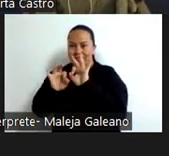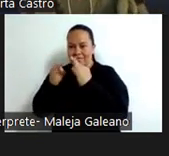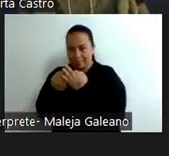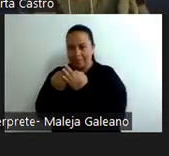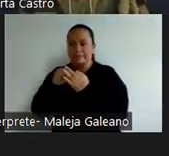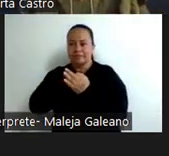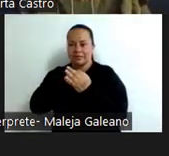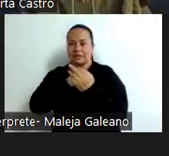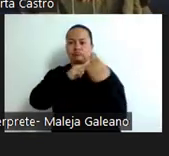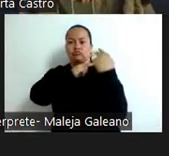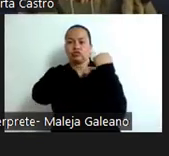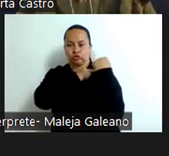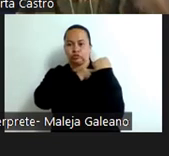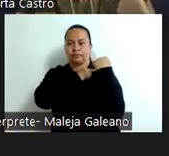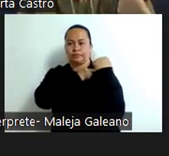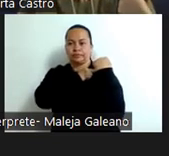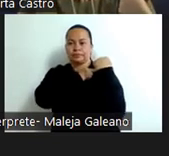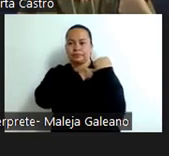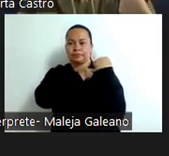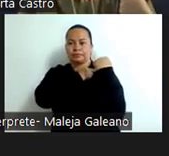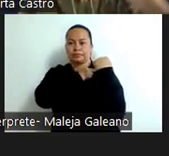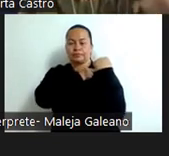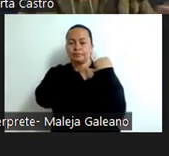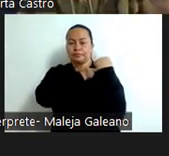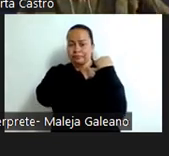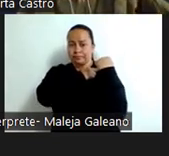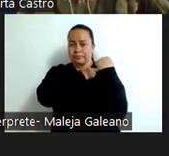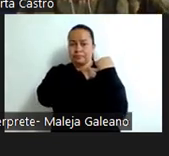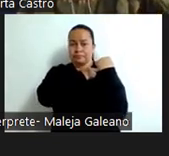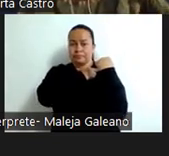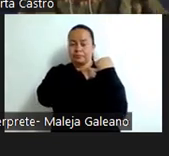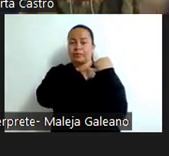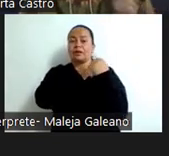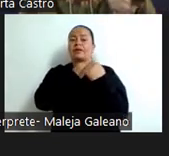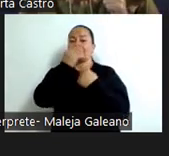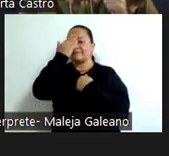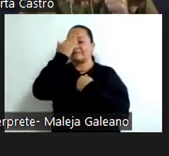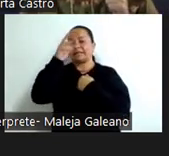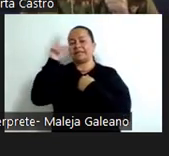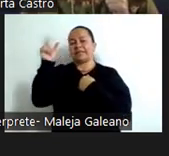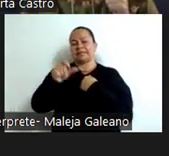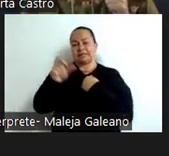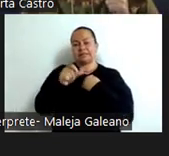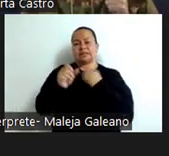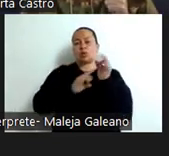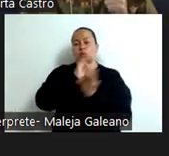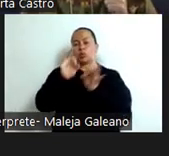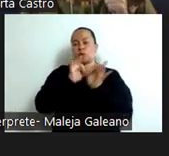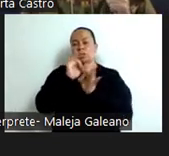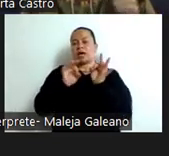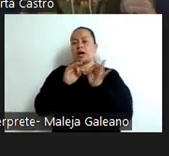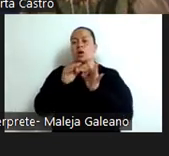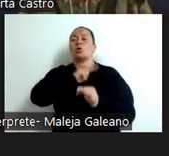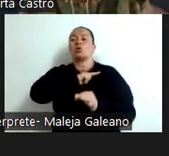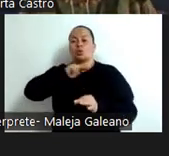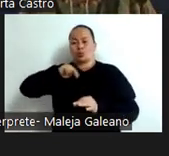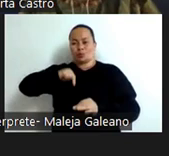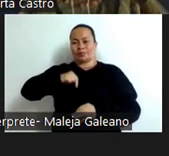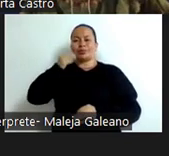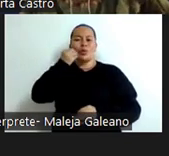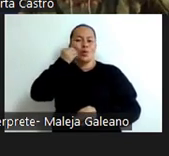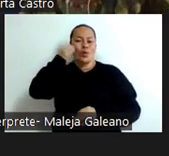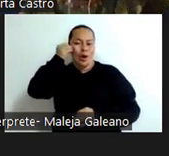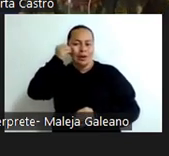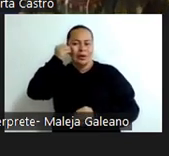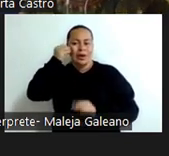responsabilidad eh frente a las necesidades de cuidado en nuestros hogares cierto la corte no dice